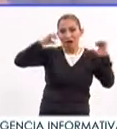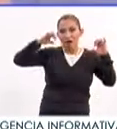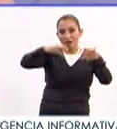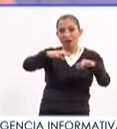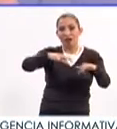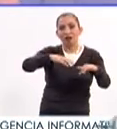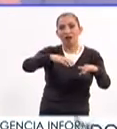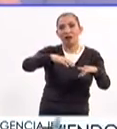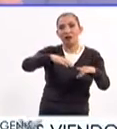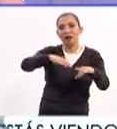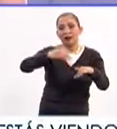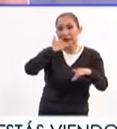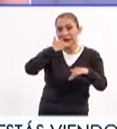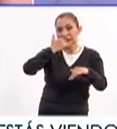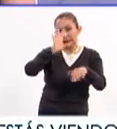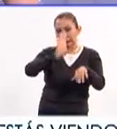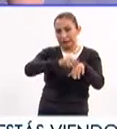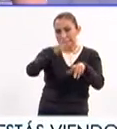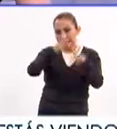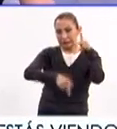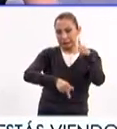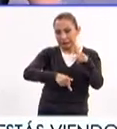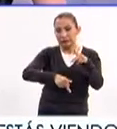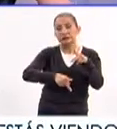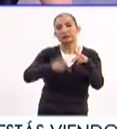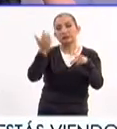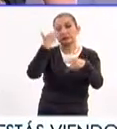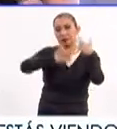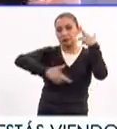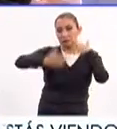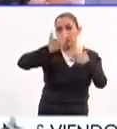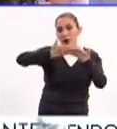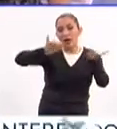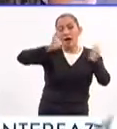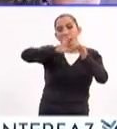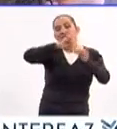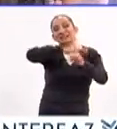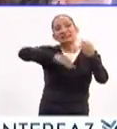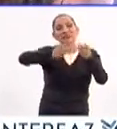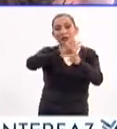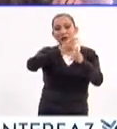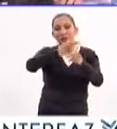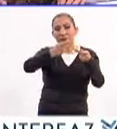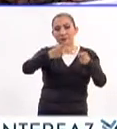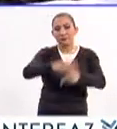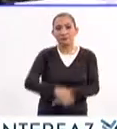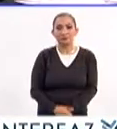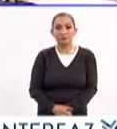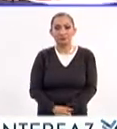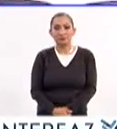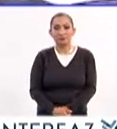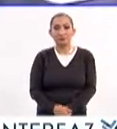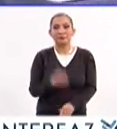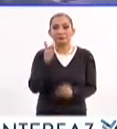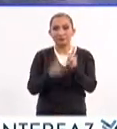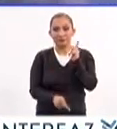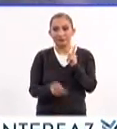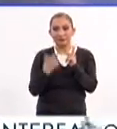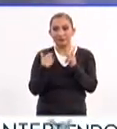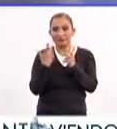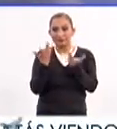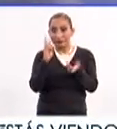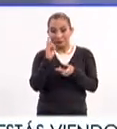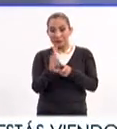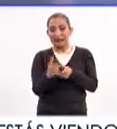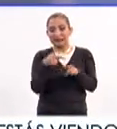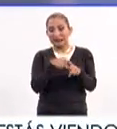evento, le pido que hagamos una breve pausa y al regresar ahora sí nos cuente todos los detalles. Muchas gracias. Una pausa, no se pierdan